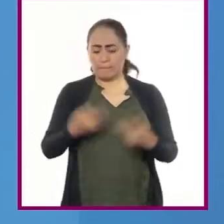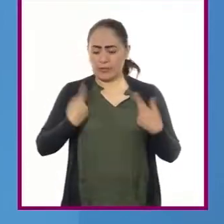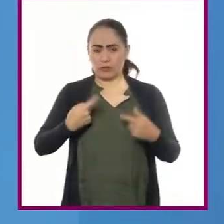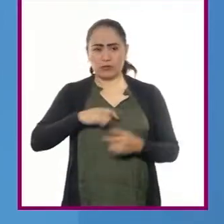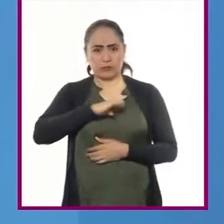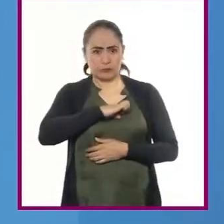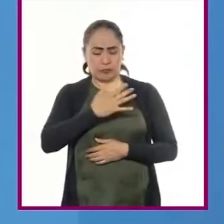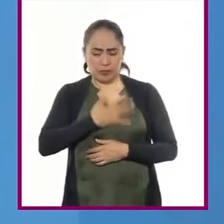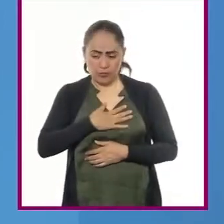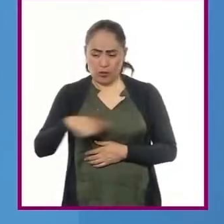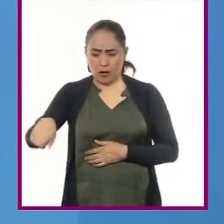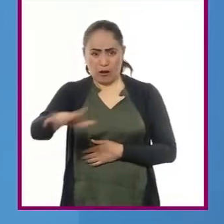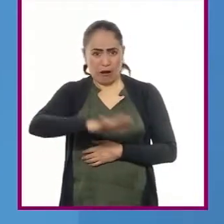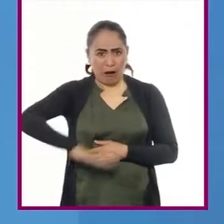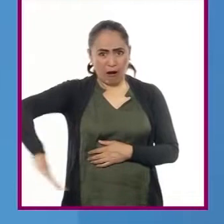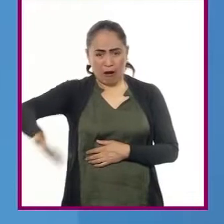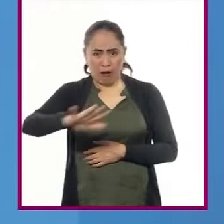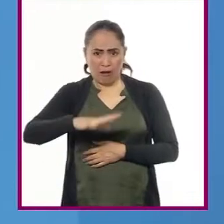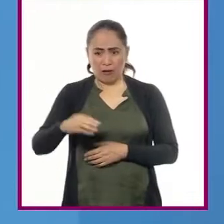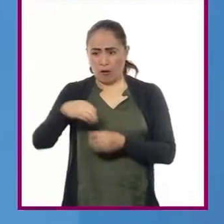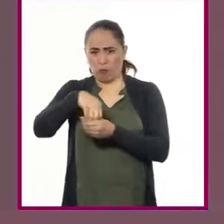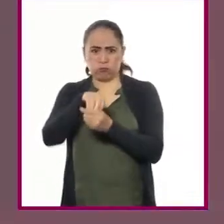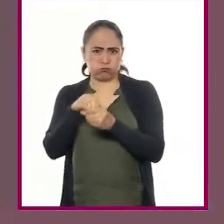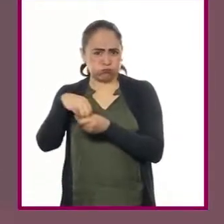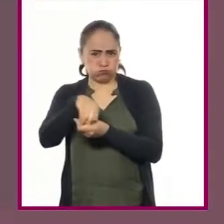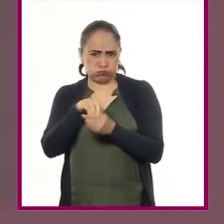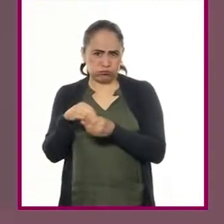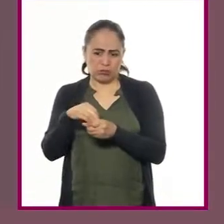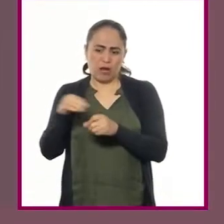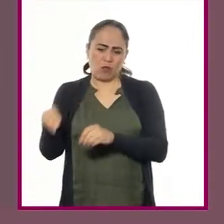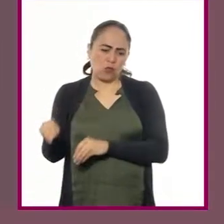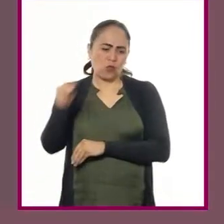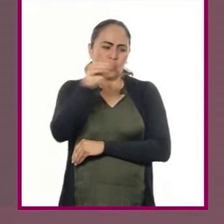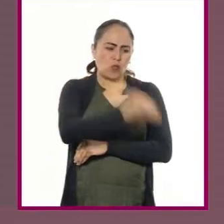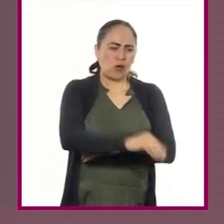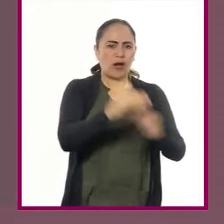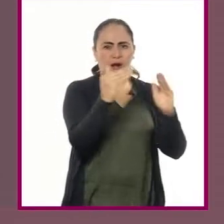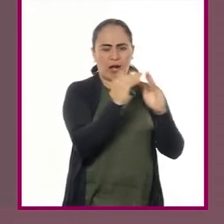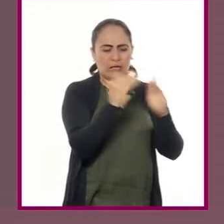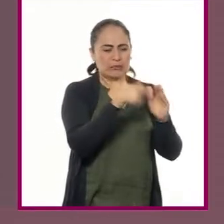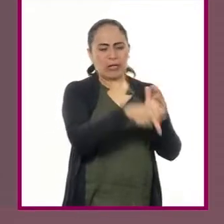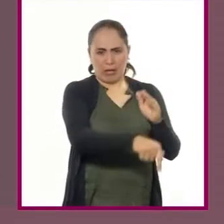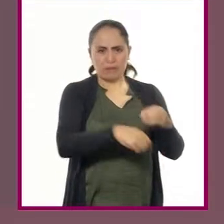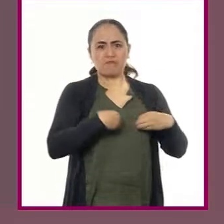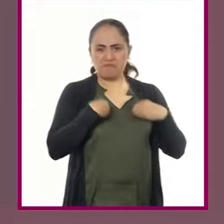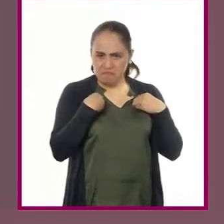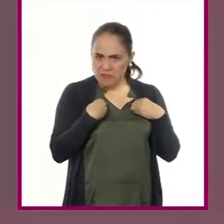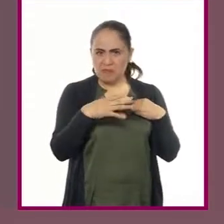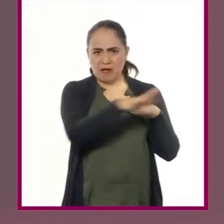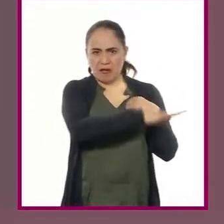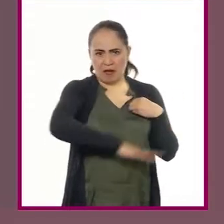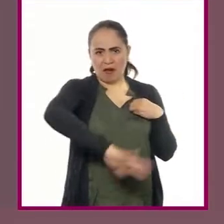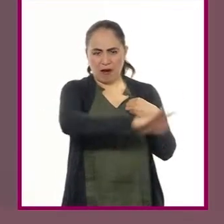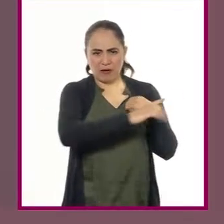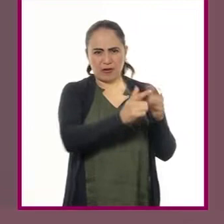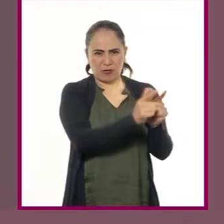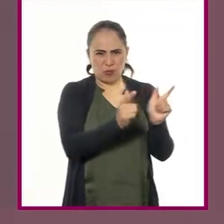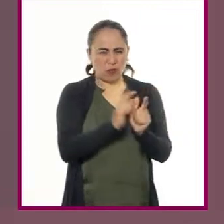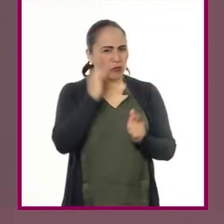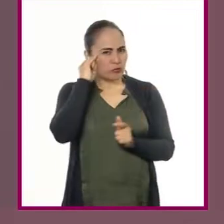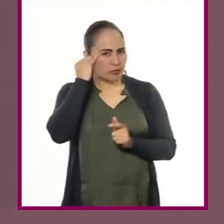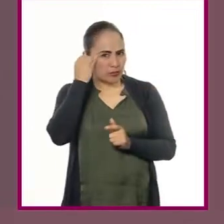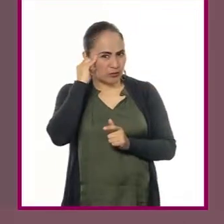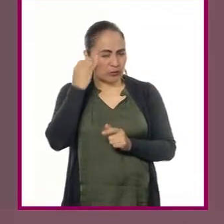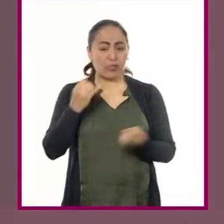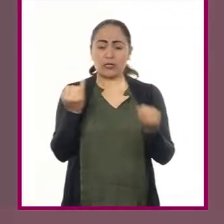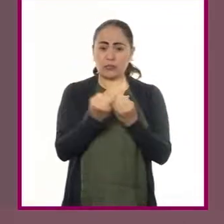españoles, por lo que aquellos comenzaron a habitar también en los barrios indígenas, mientras que en los centros de las ciudades